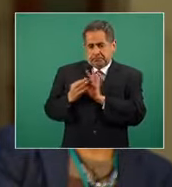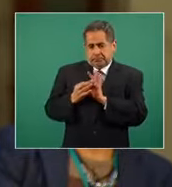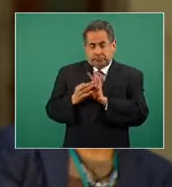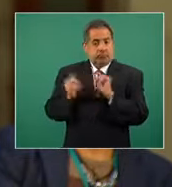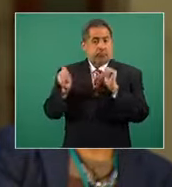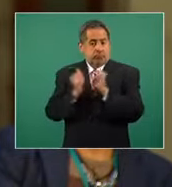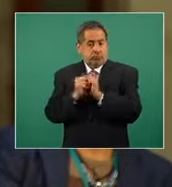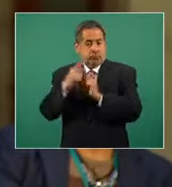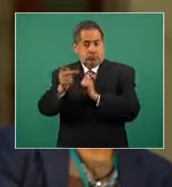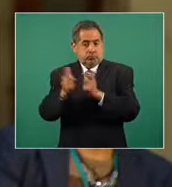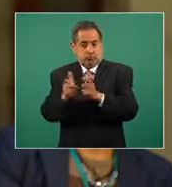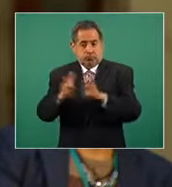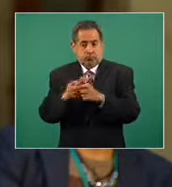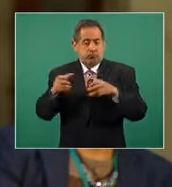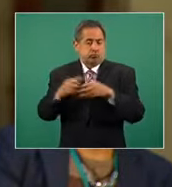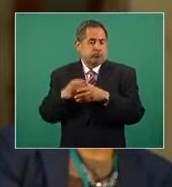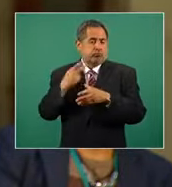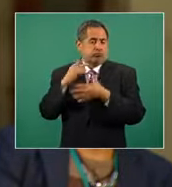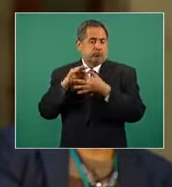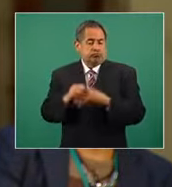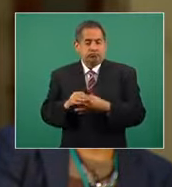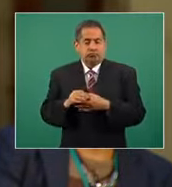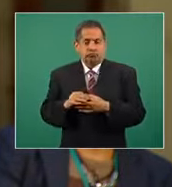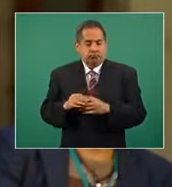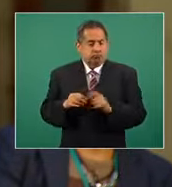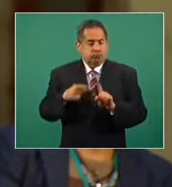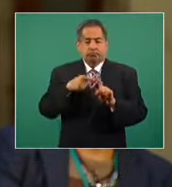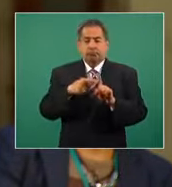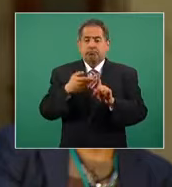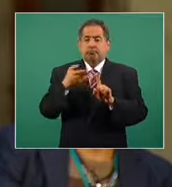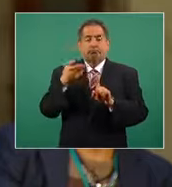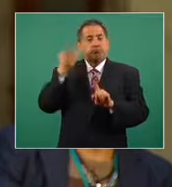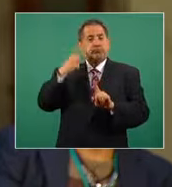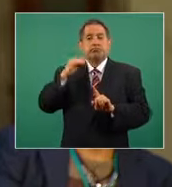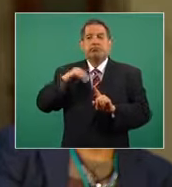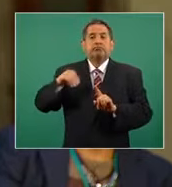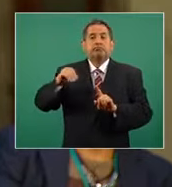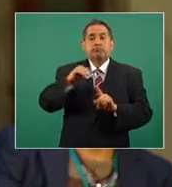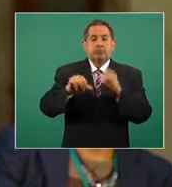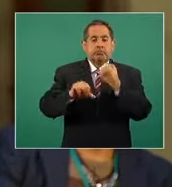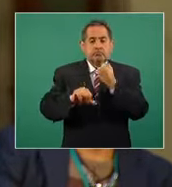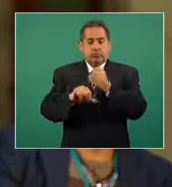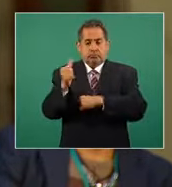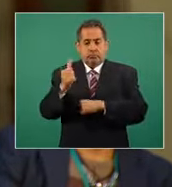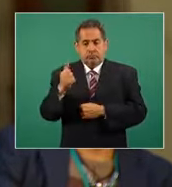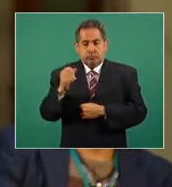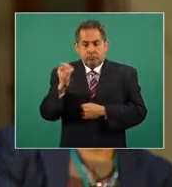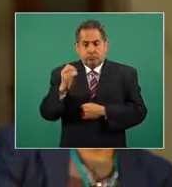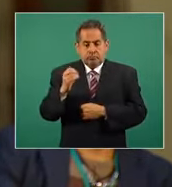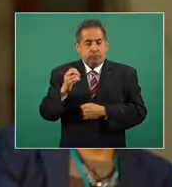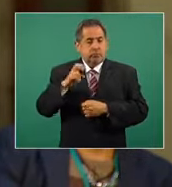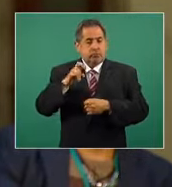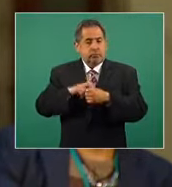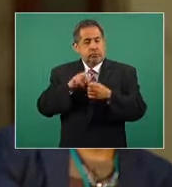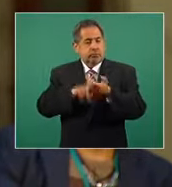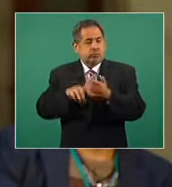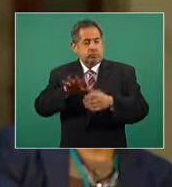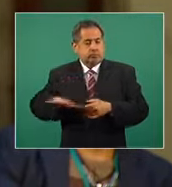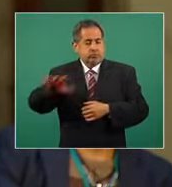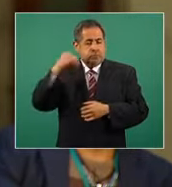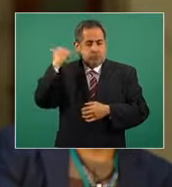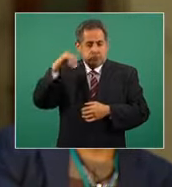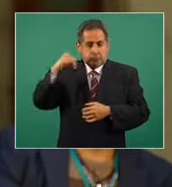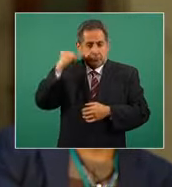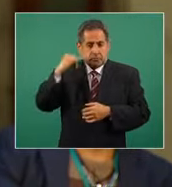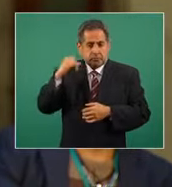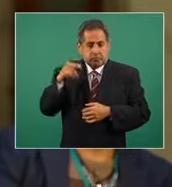militan en su partido, y me voy a referir a una gira que tuvo usted en octubre, el 11 de octubre, por la península de Yucatán,